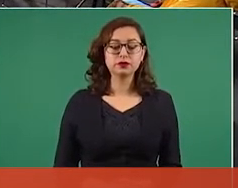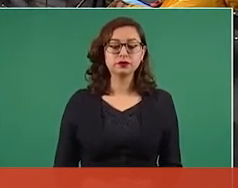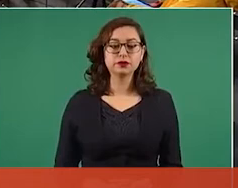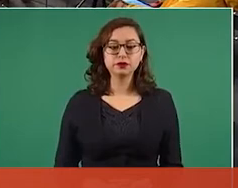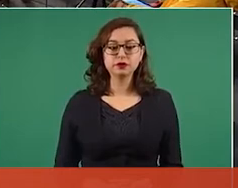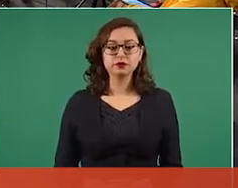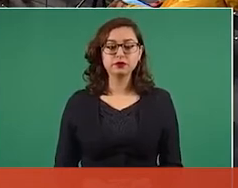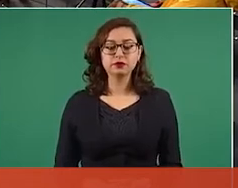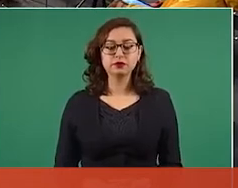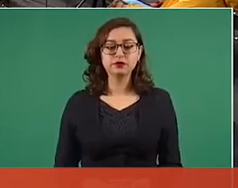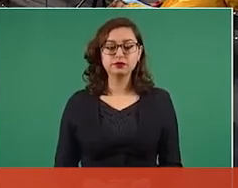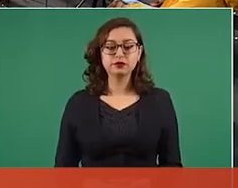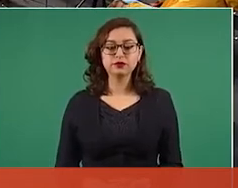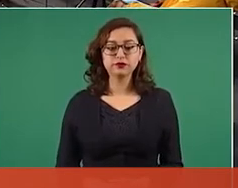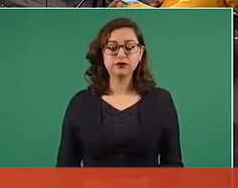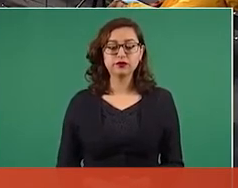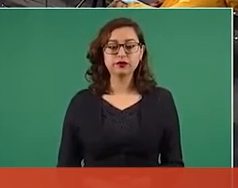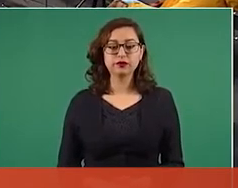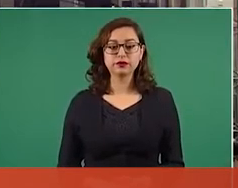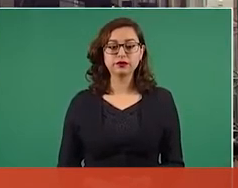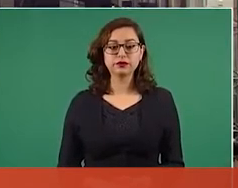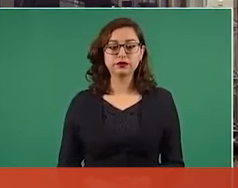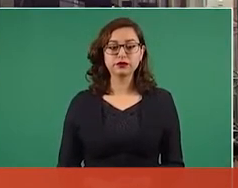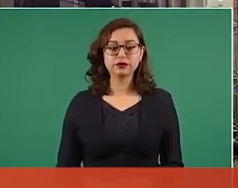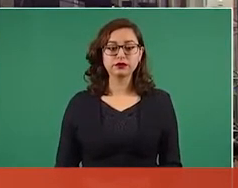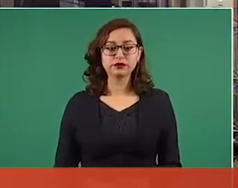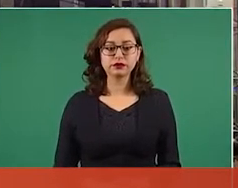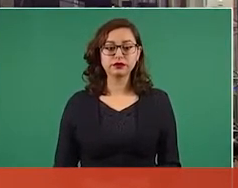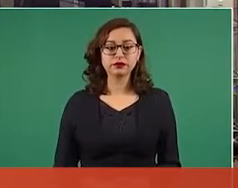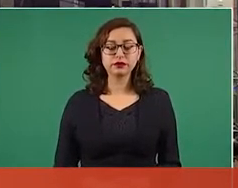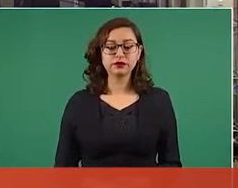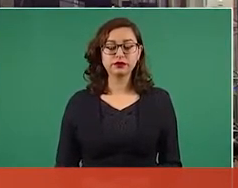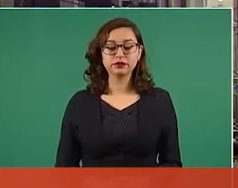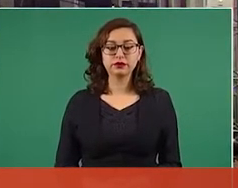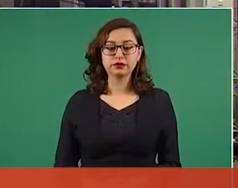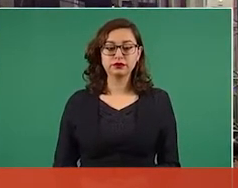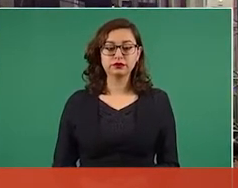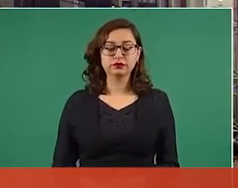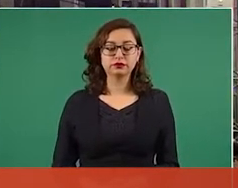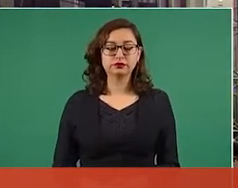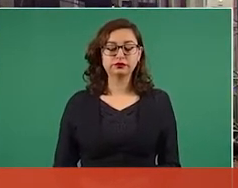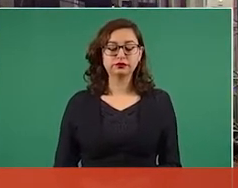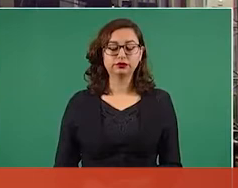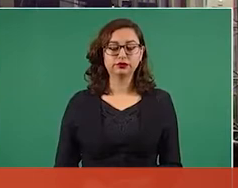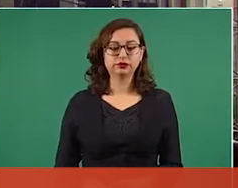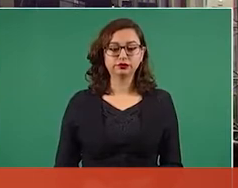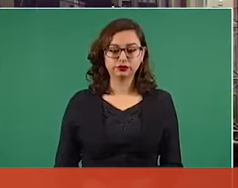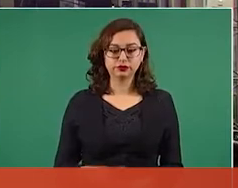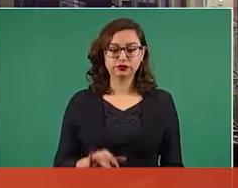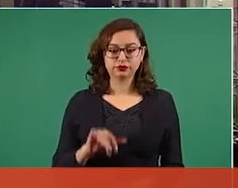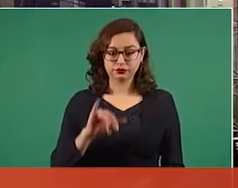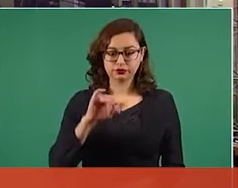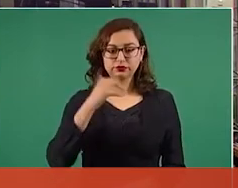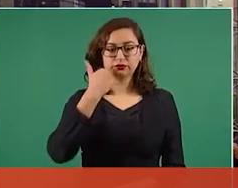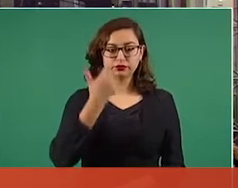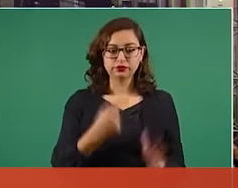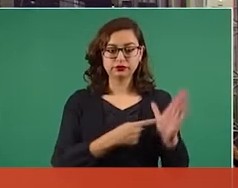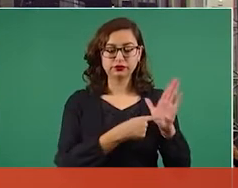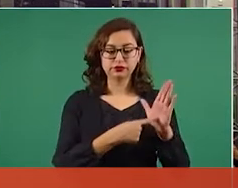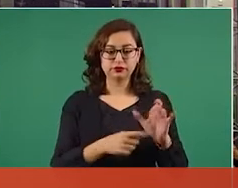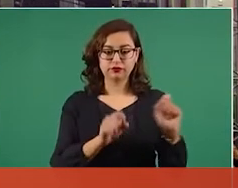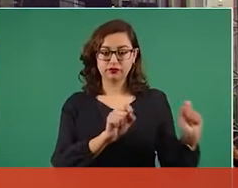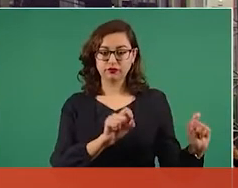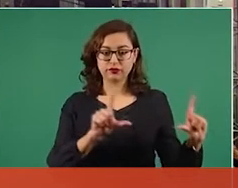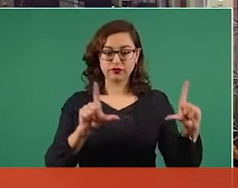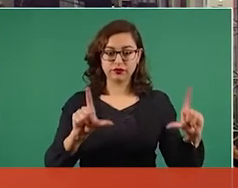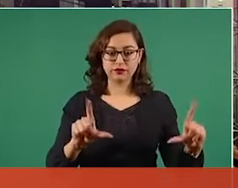Son 50 de sus círculos. Sí, pero yo quiero que esté aquí, nada más. A ver si... Pero ya no hay ningún contrato